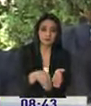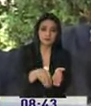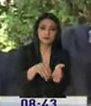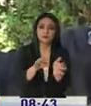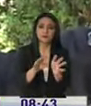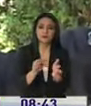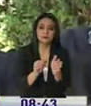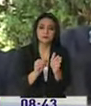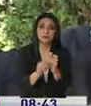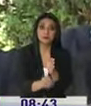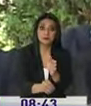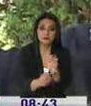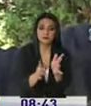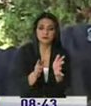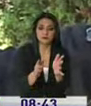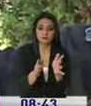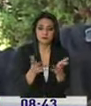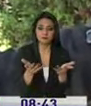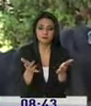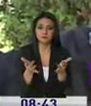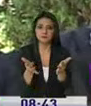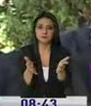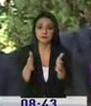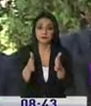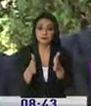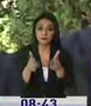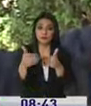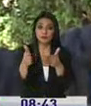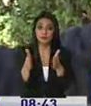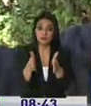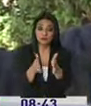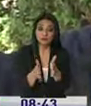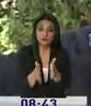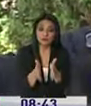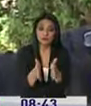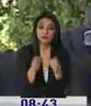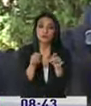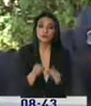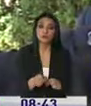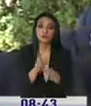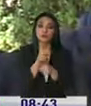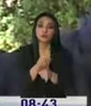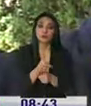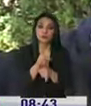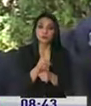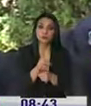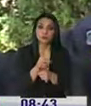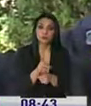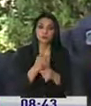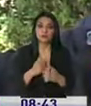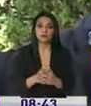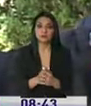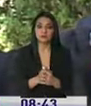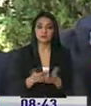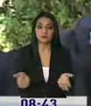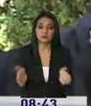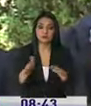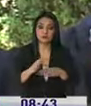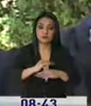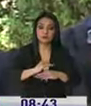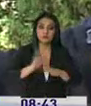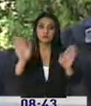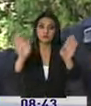al depositarlos en sus correspondientes nichos pequeños, tomen la prevención de sellarlos